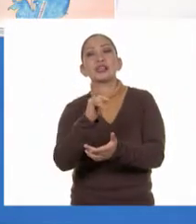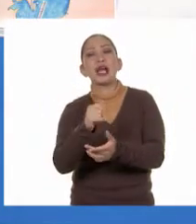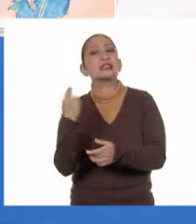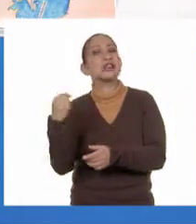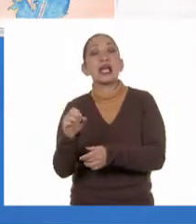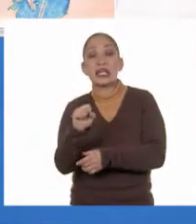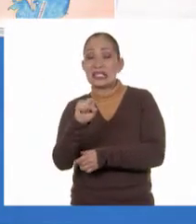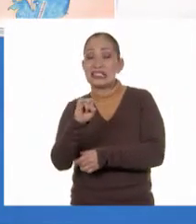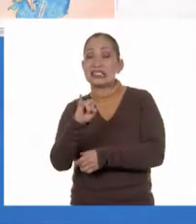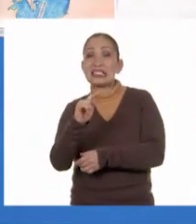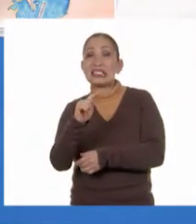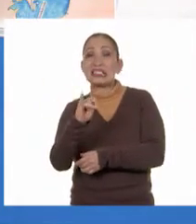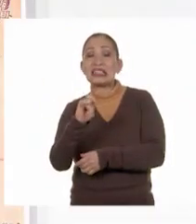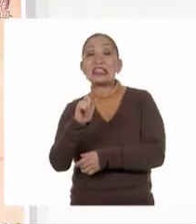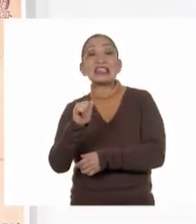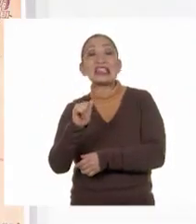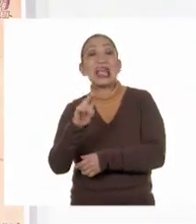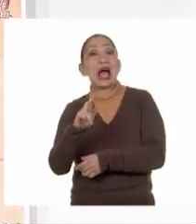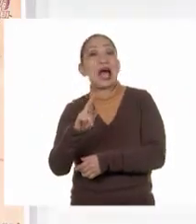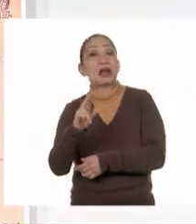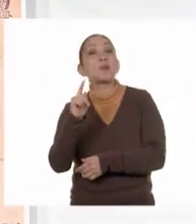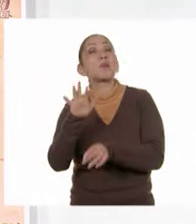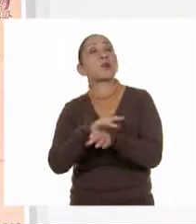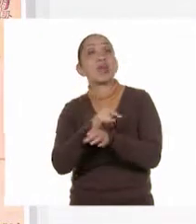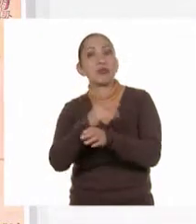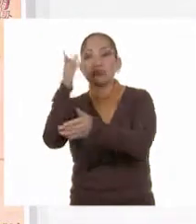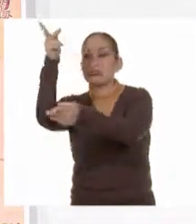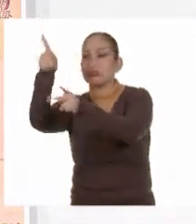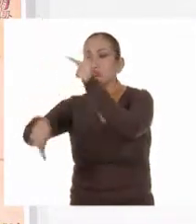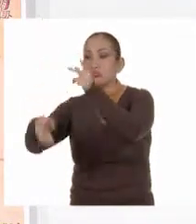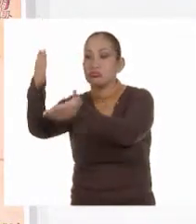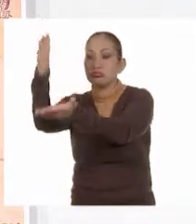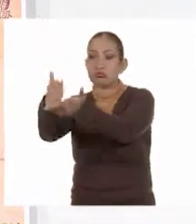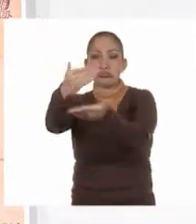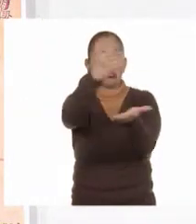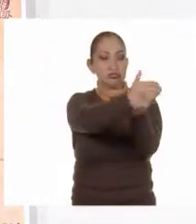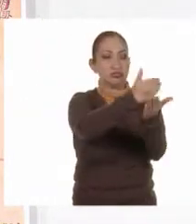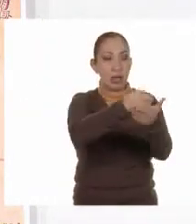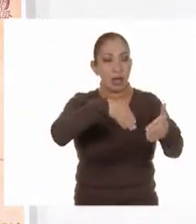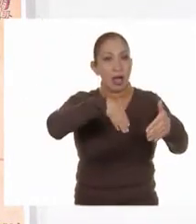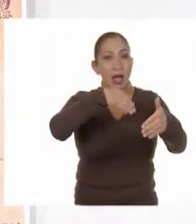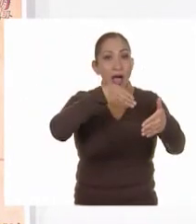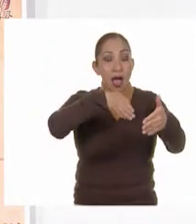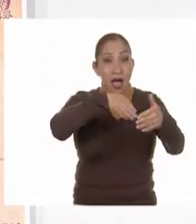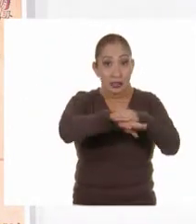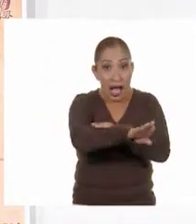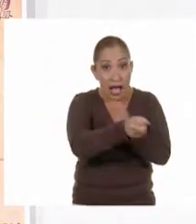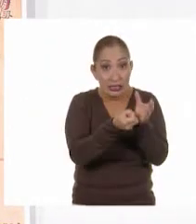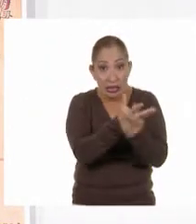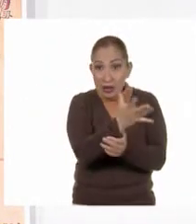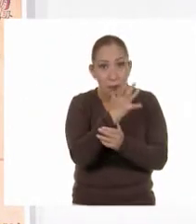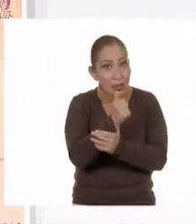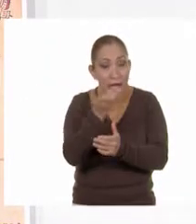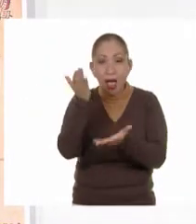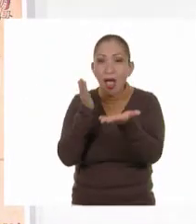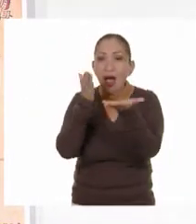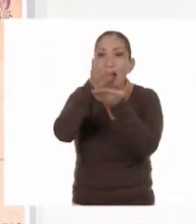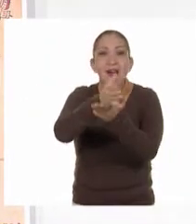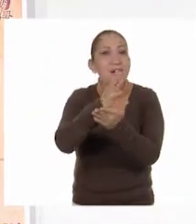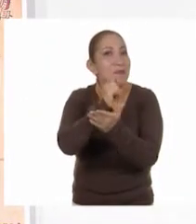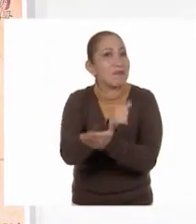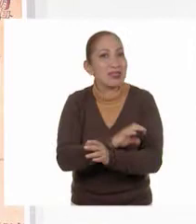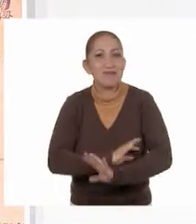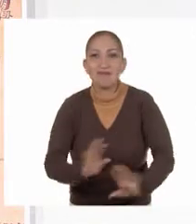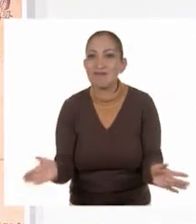porque las tropas cortaron todas las entradas y entonces los mexicas no podían salir y la ayuda tampoco